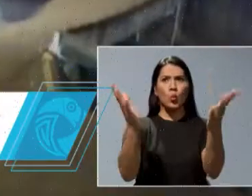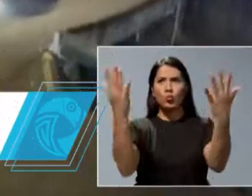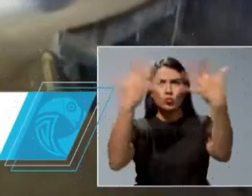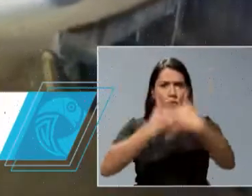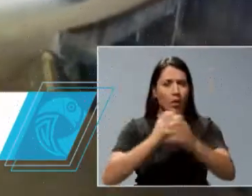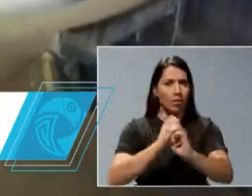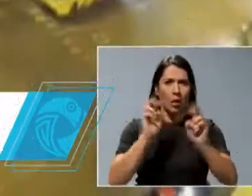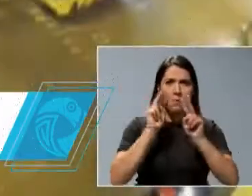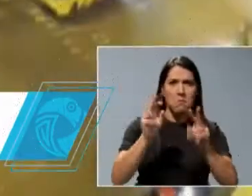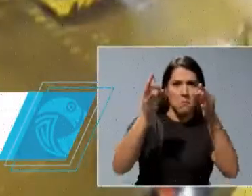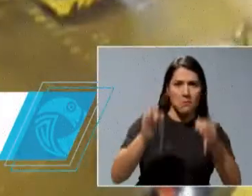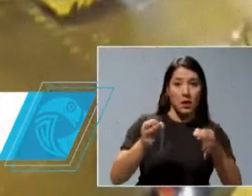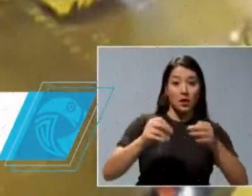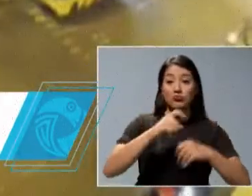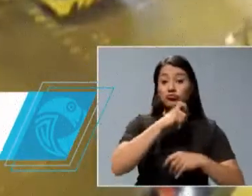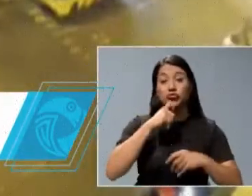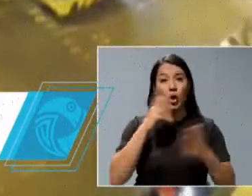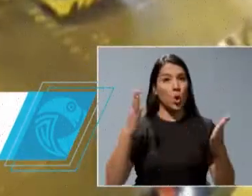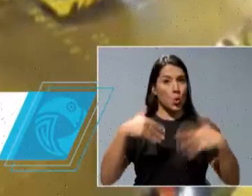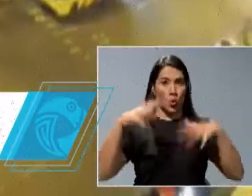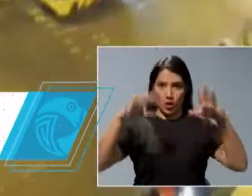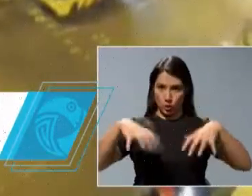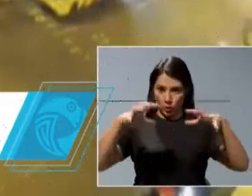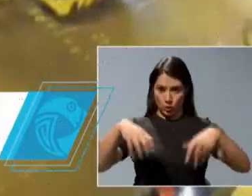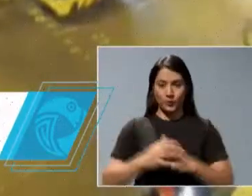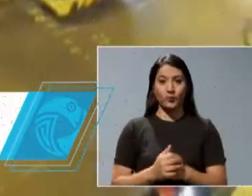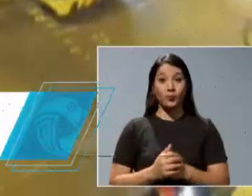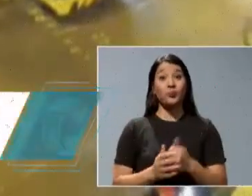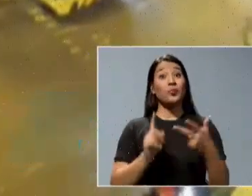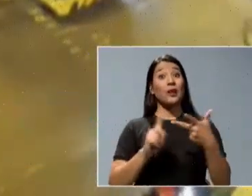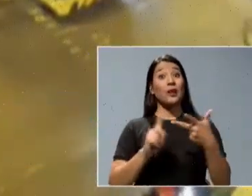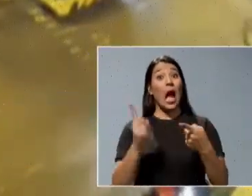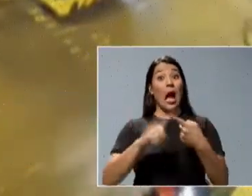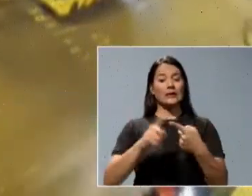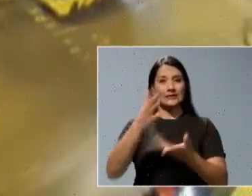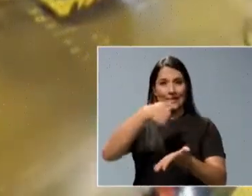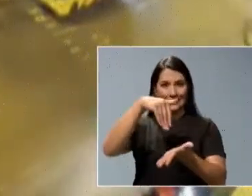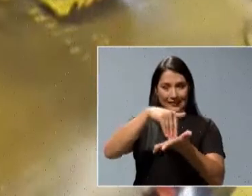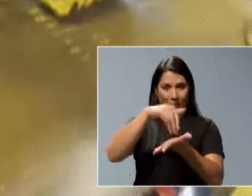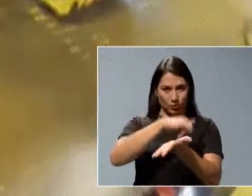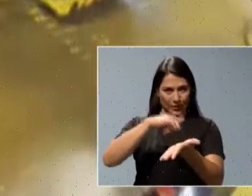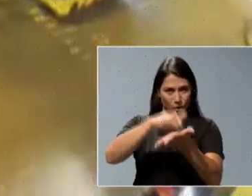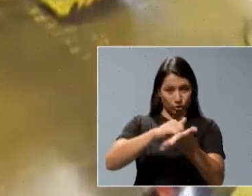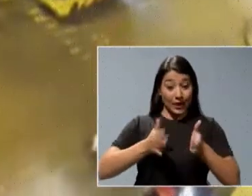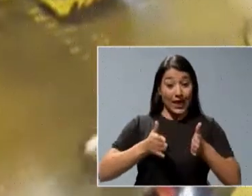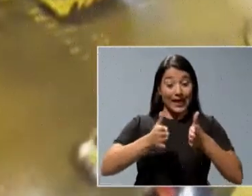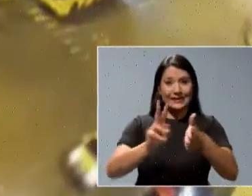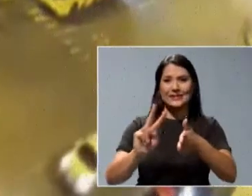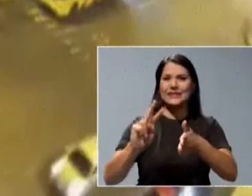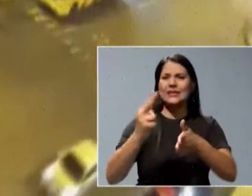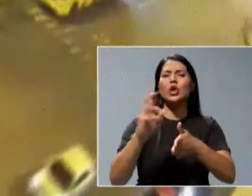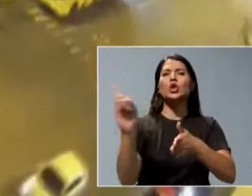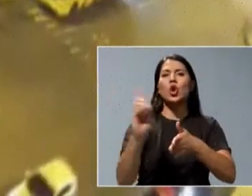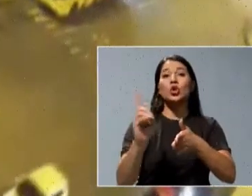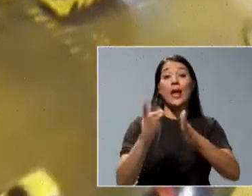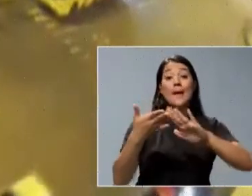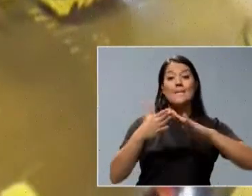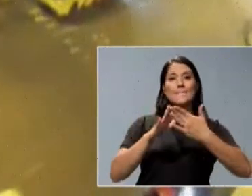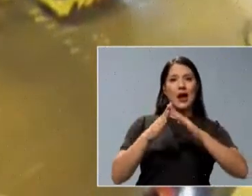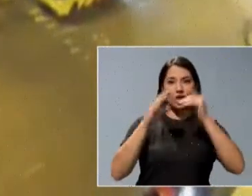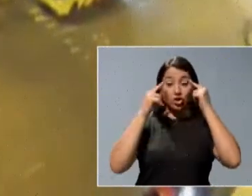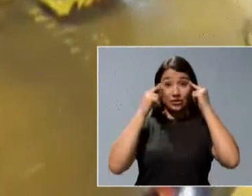pavimento seco. Nos vamos hasta el centro de San José, avenida Segunda, frente al barrio Chino. A esta